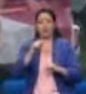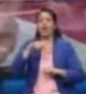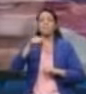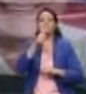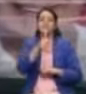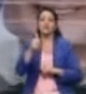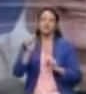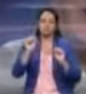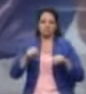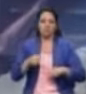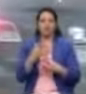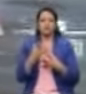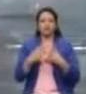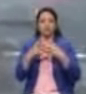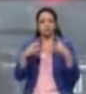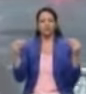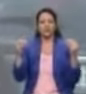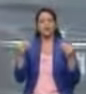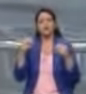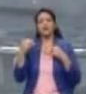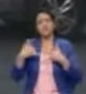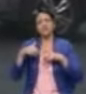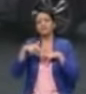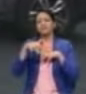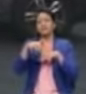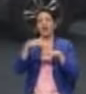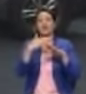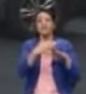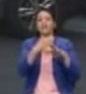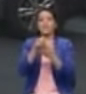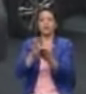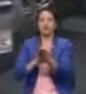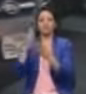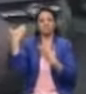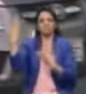ahí. Además, sostienen que seguirán movilizados para defender el proyecto político.